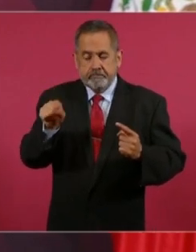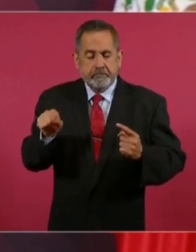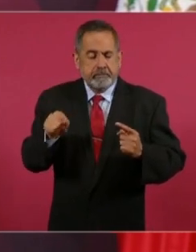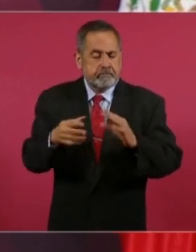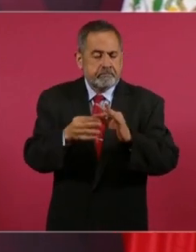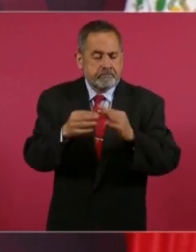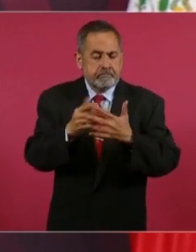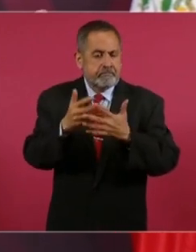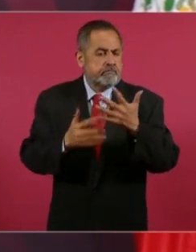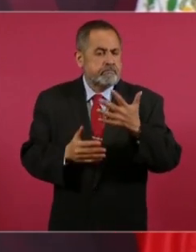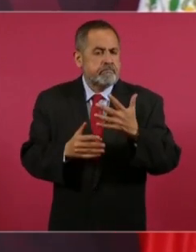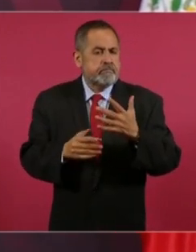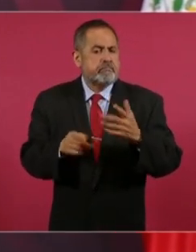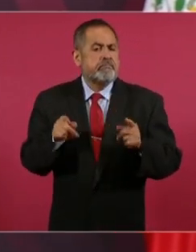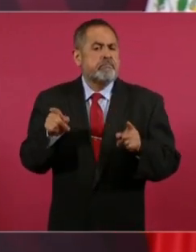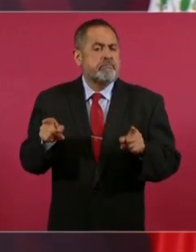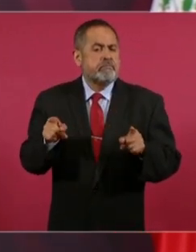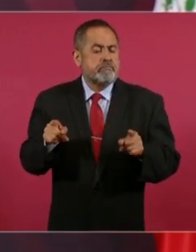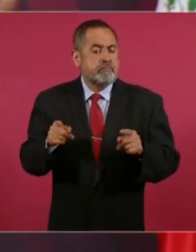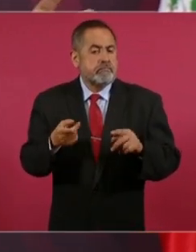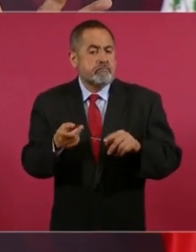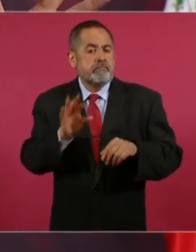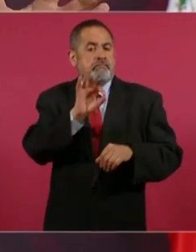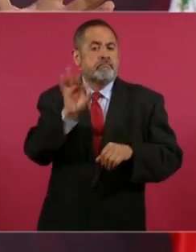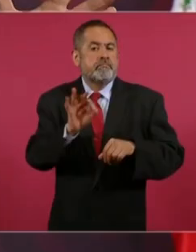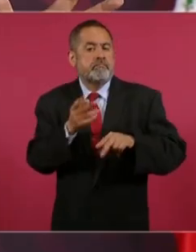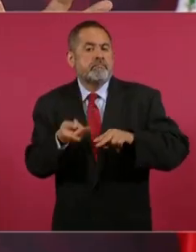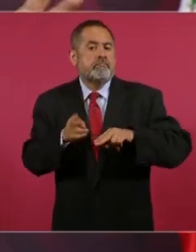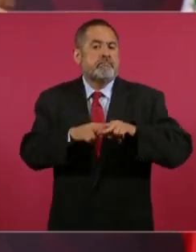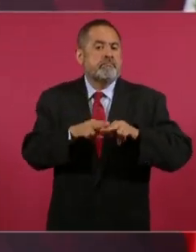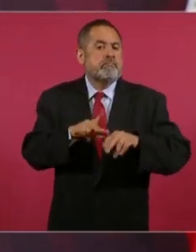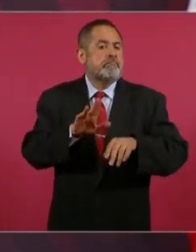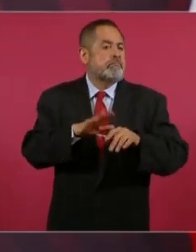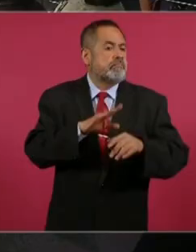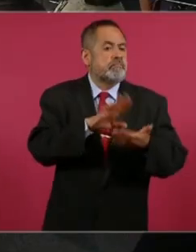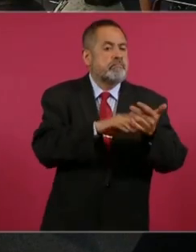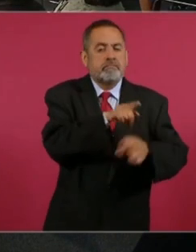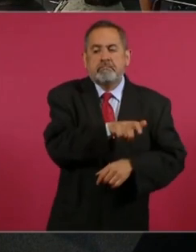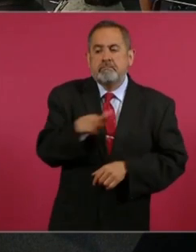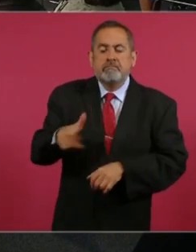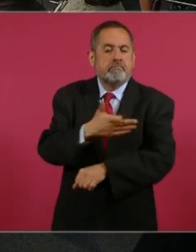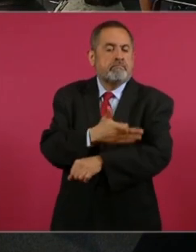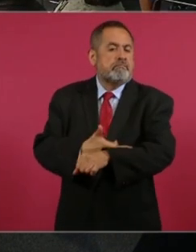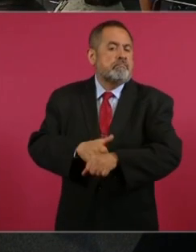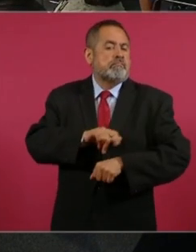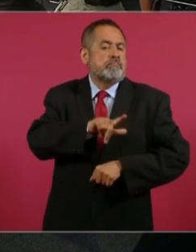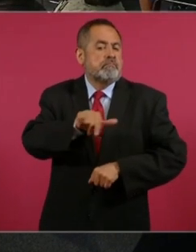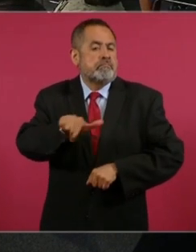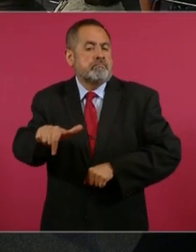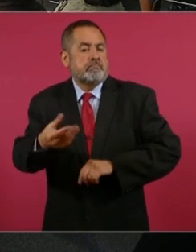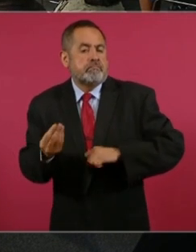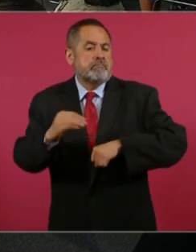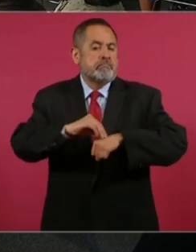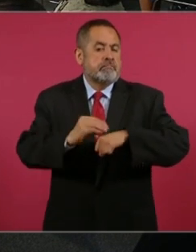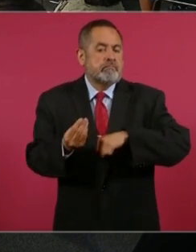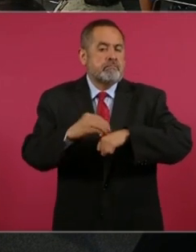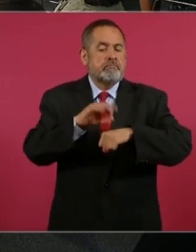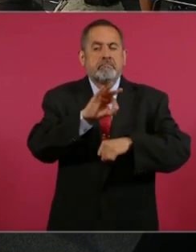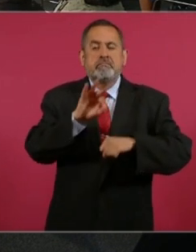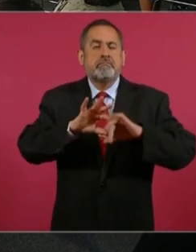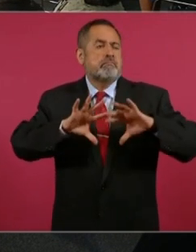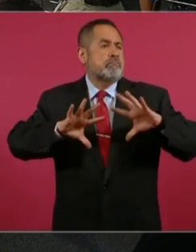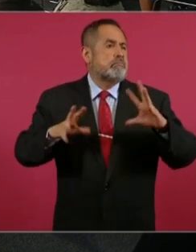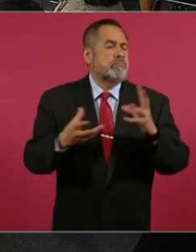llega con recargos y intereses a cerca